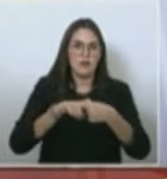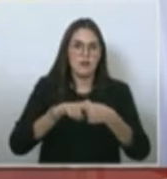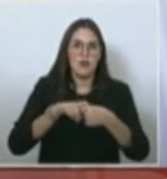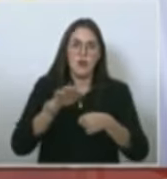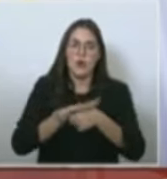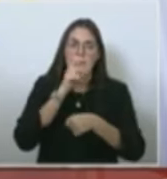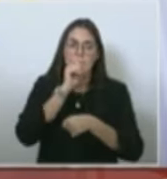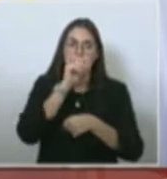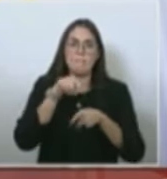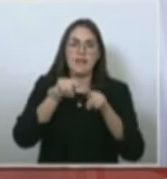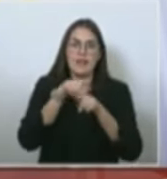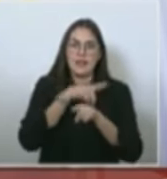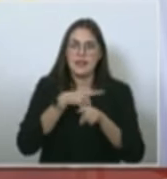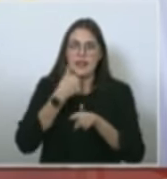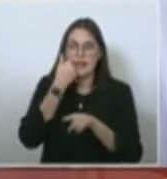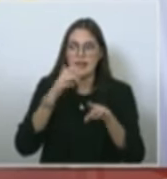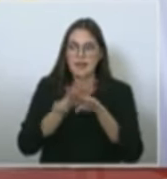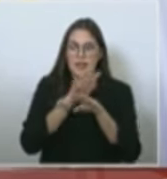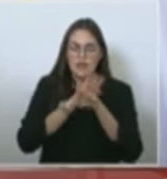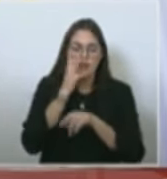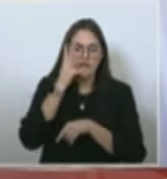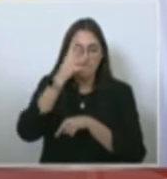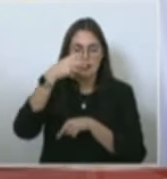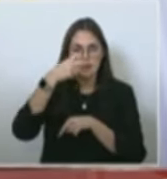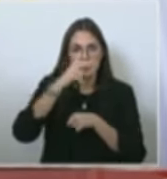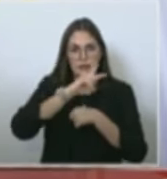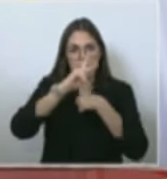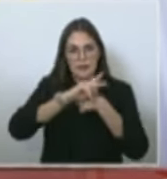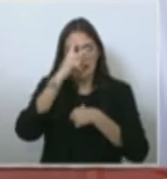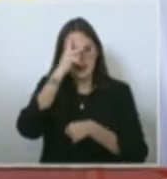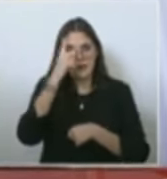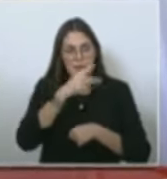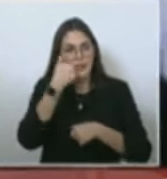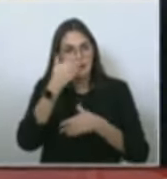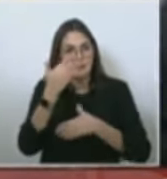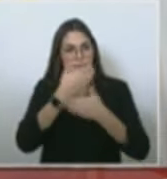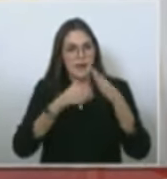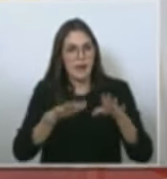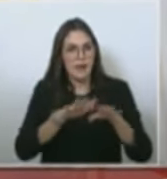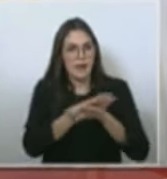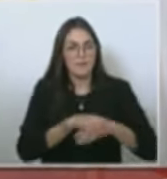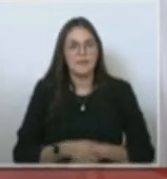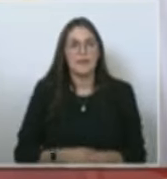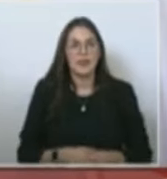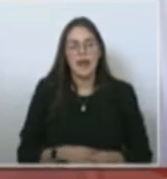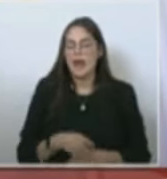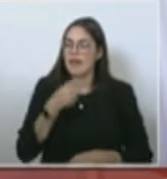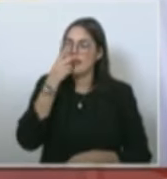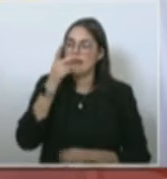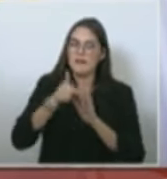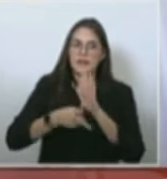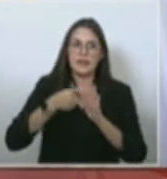visión de la transformación del país. Como lo ha mencionado Andrés Manuel López